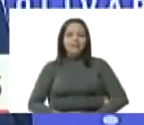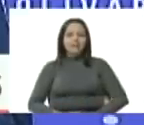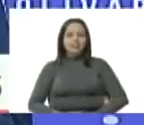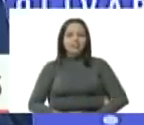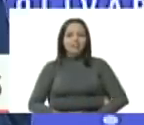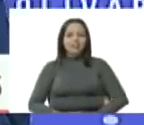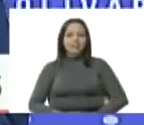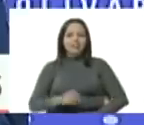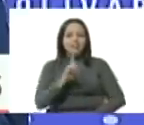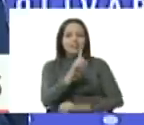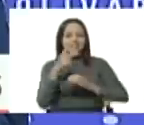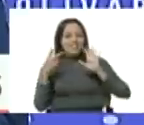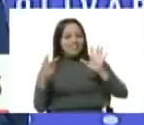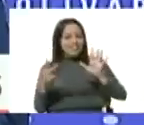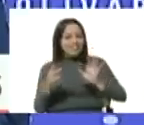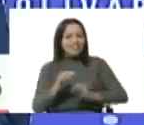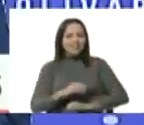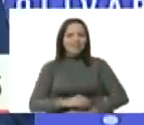17.